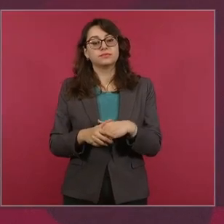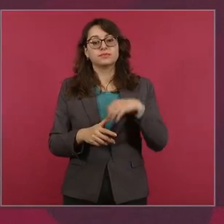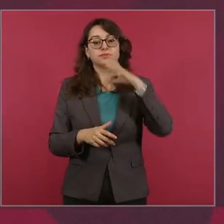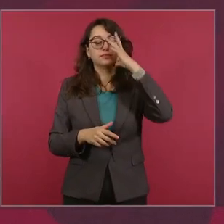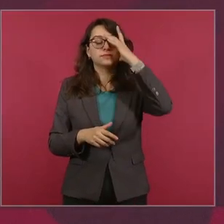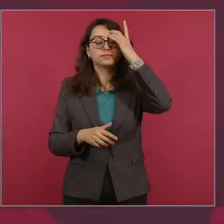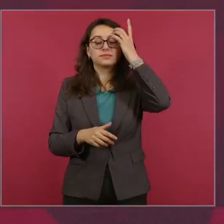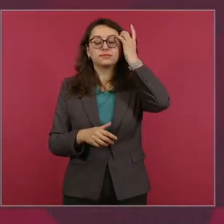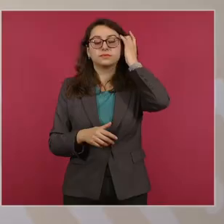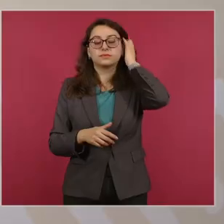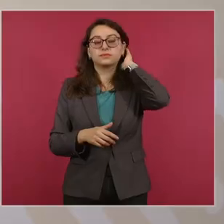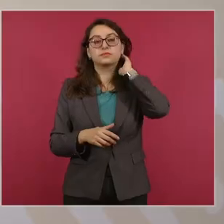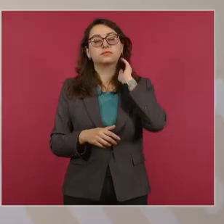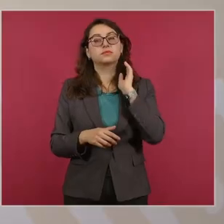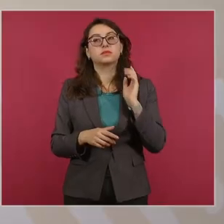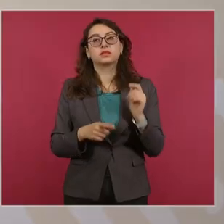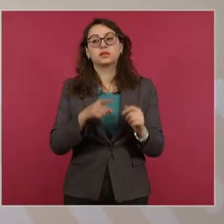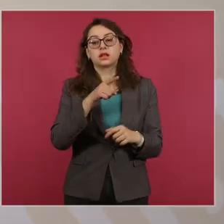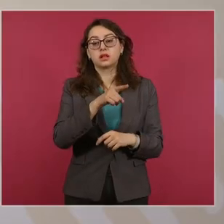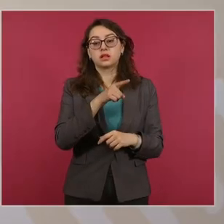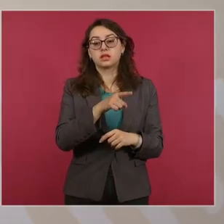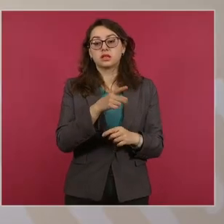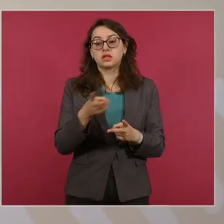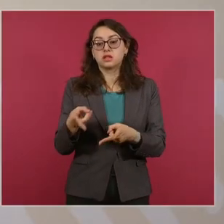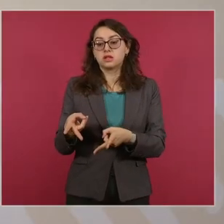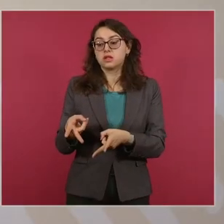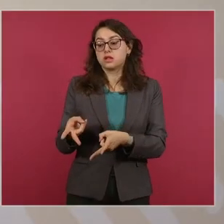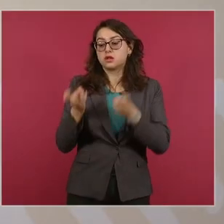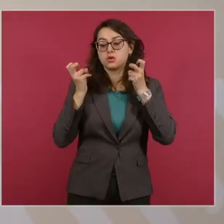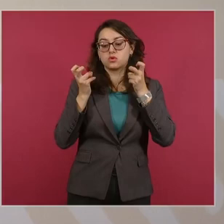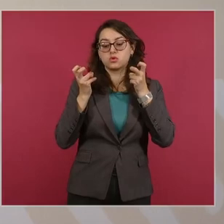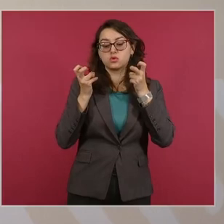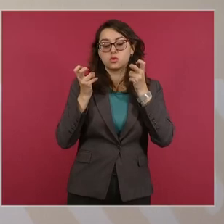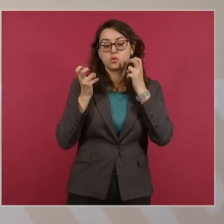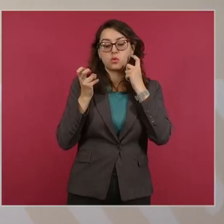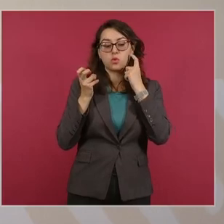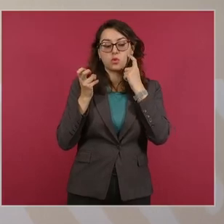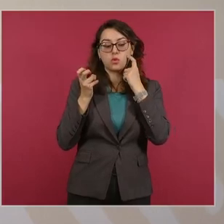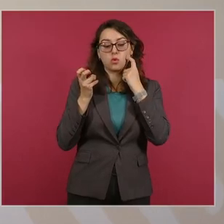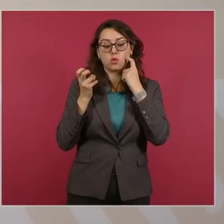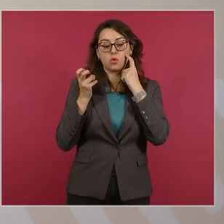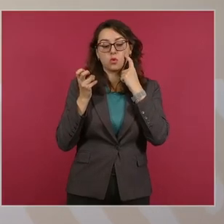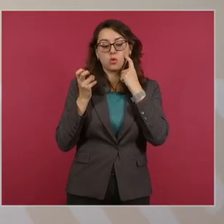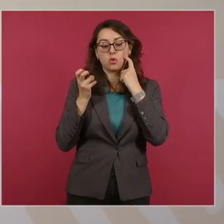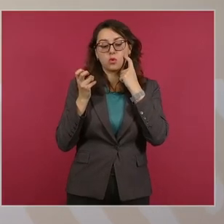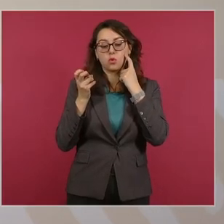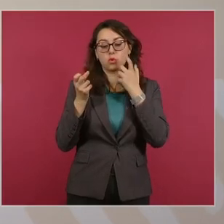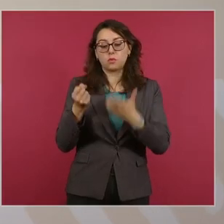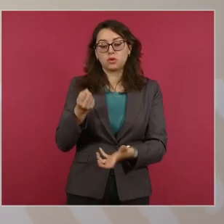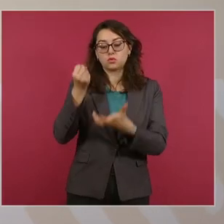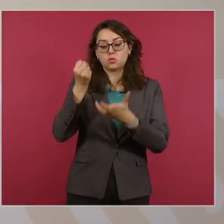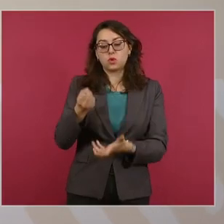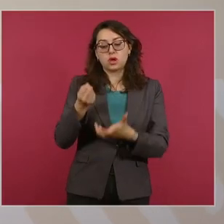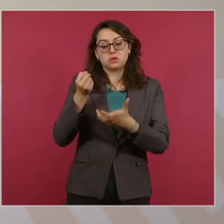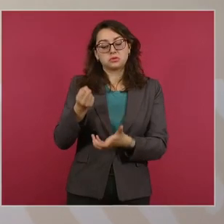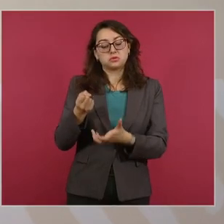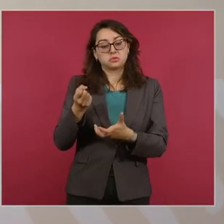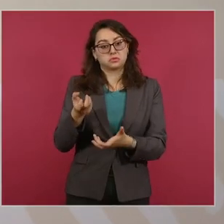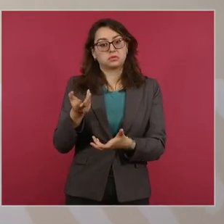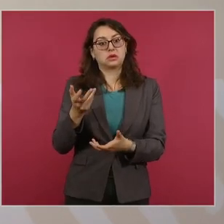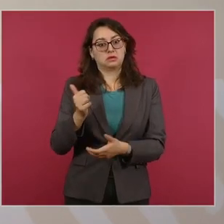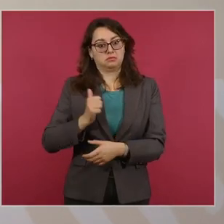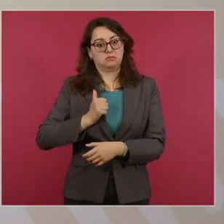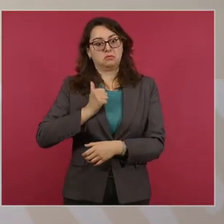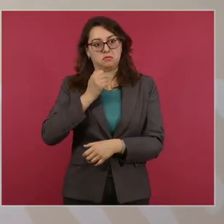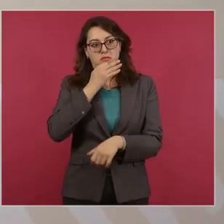se llevaron del presupuesto de Coahuila, aprovecho porque